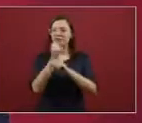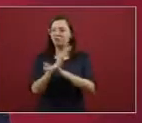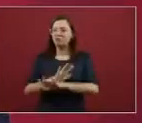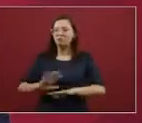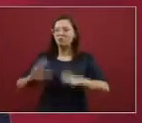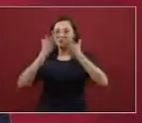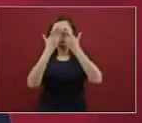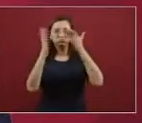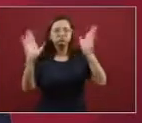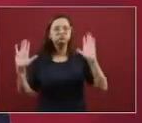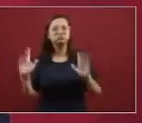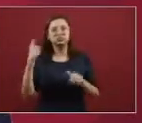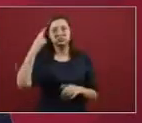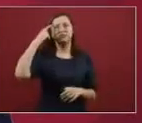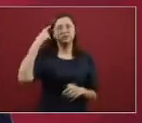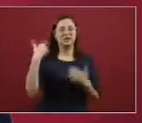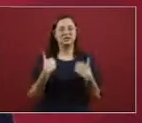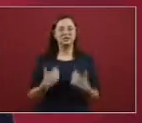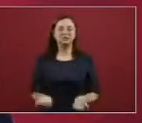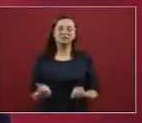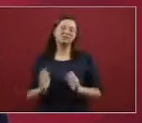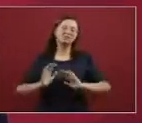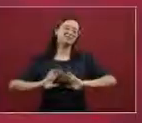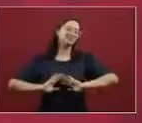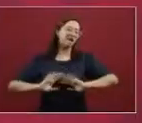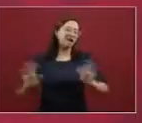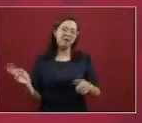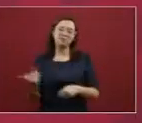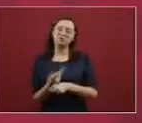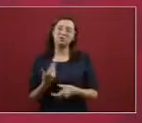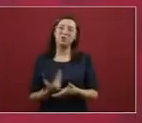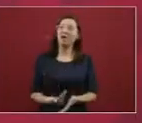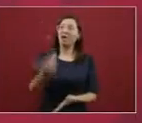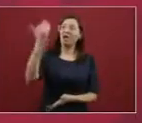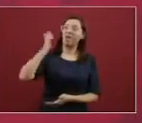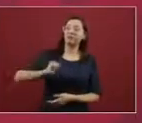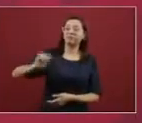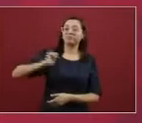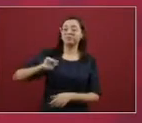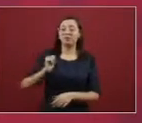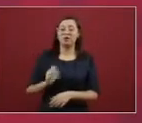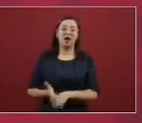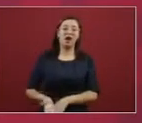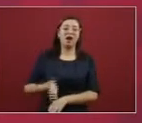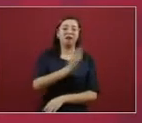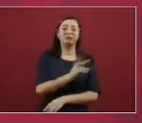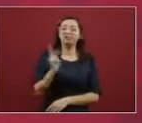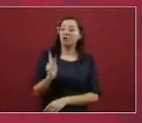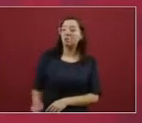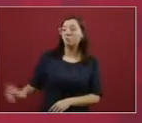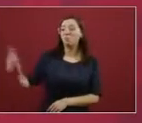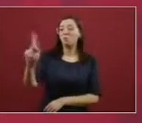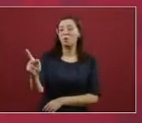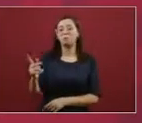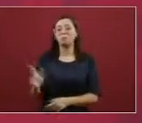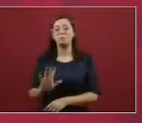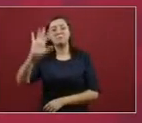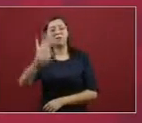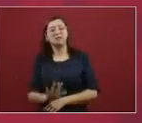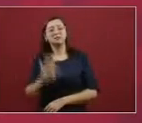ya no es el tiempo de antes de que se tutela va a través de